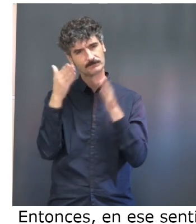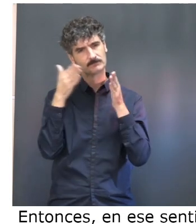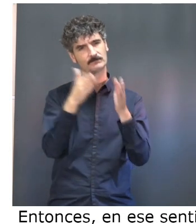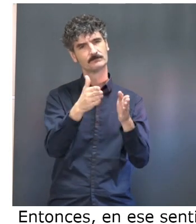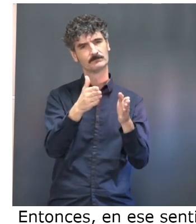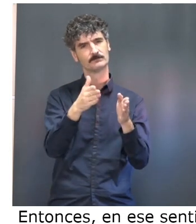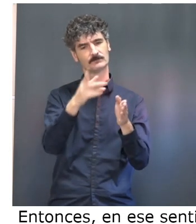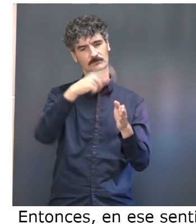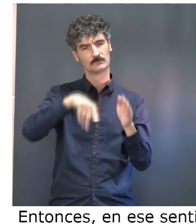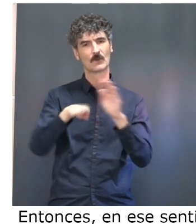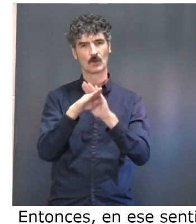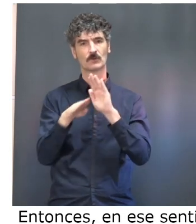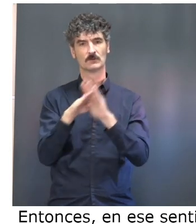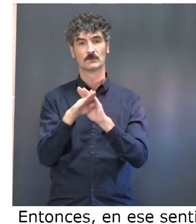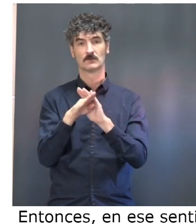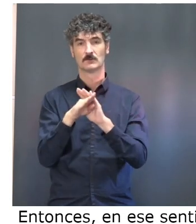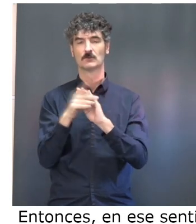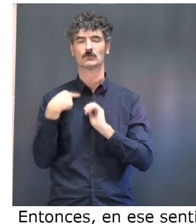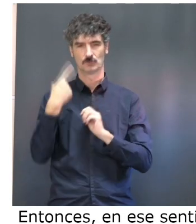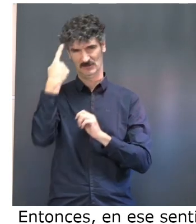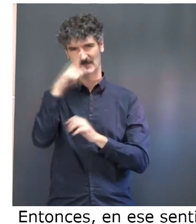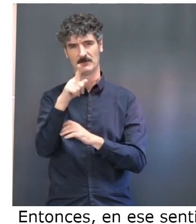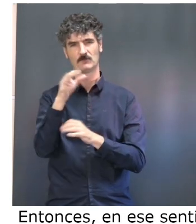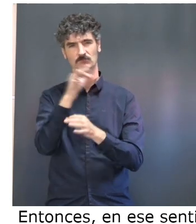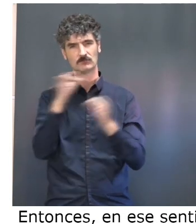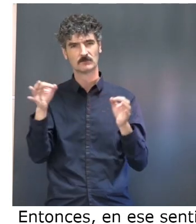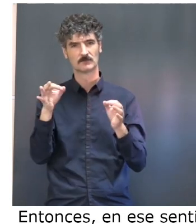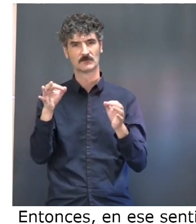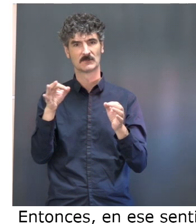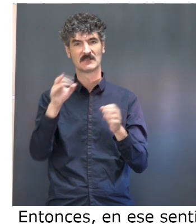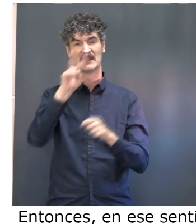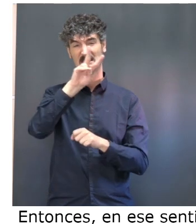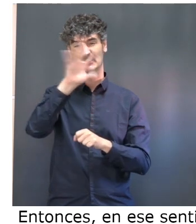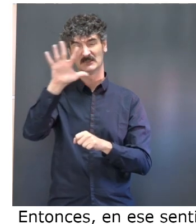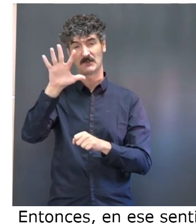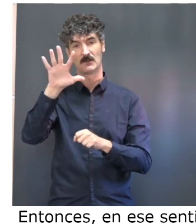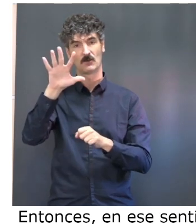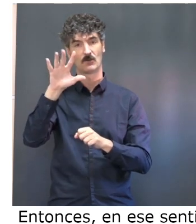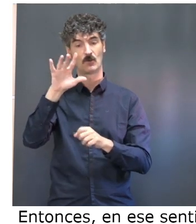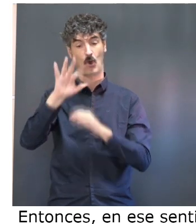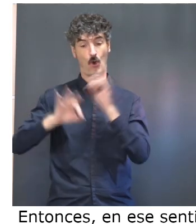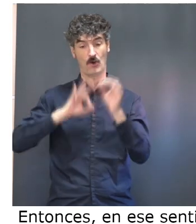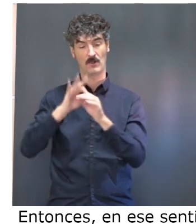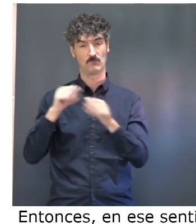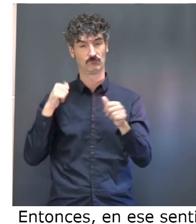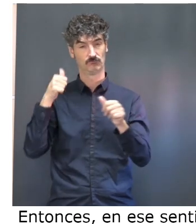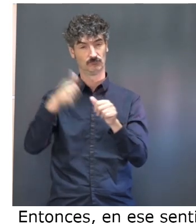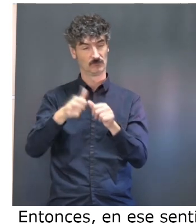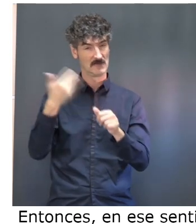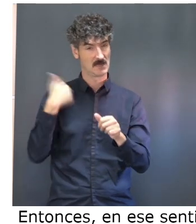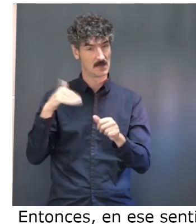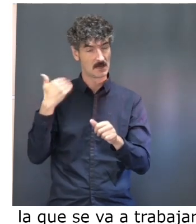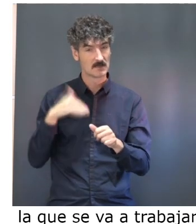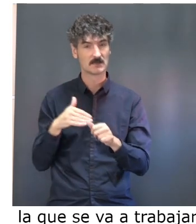se va a trabajar, porque somos muy conscientes en los más de 75 años que tiene la organización,